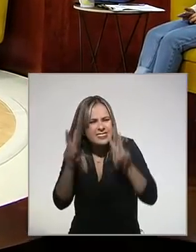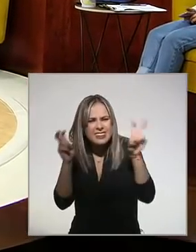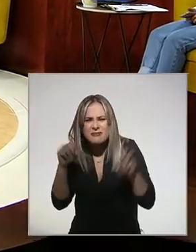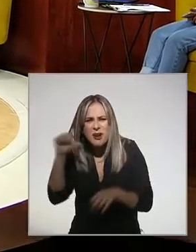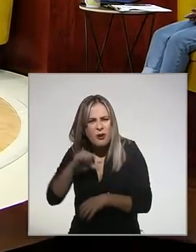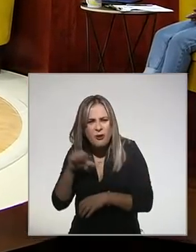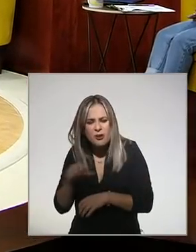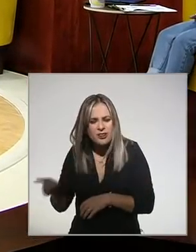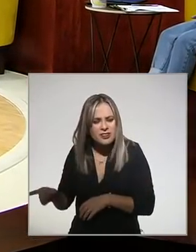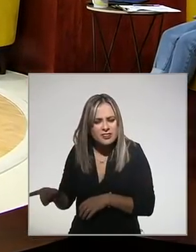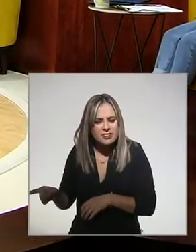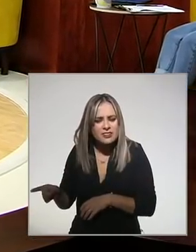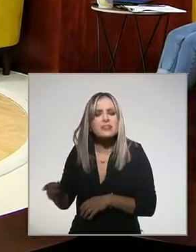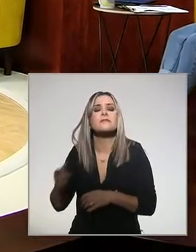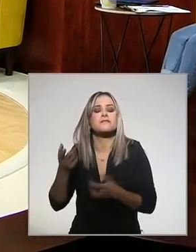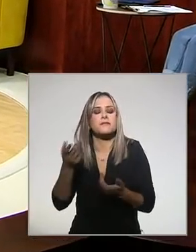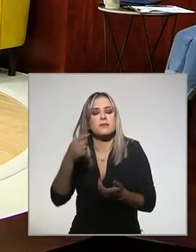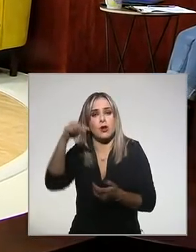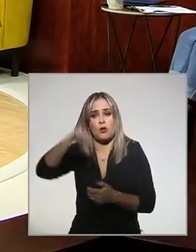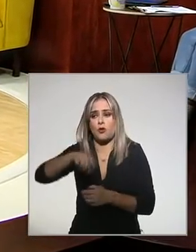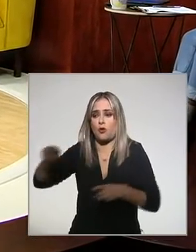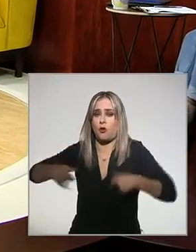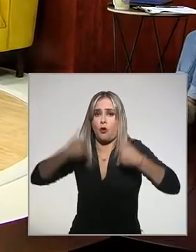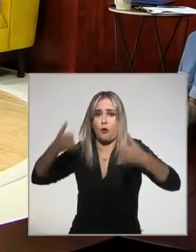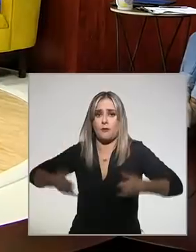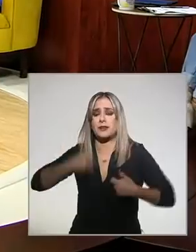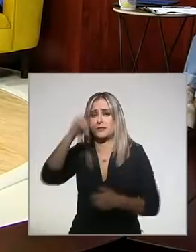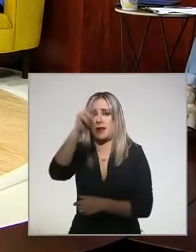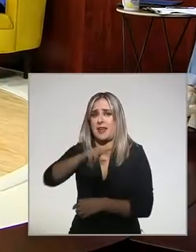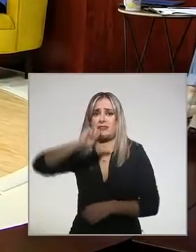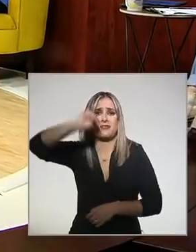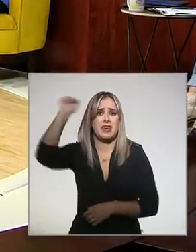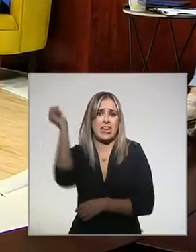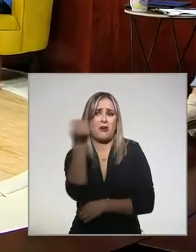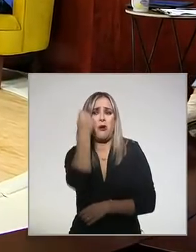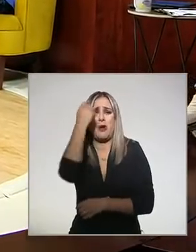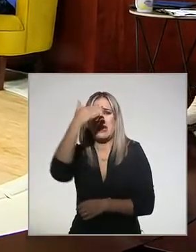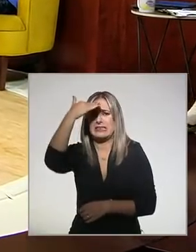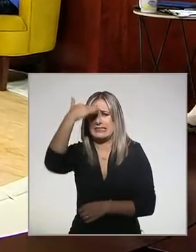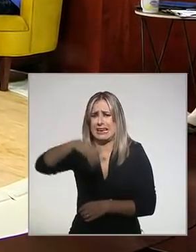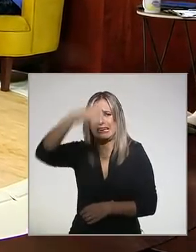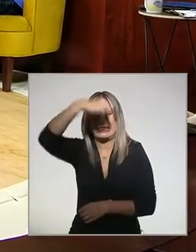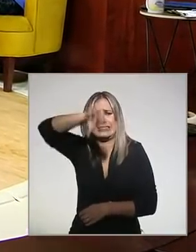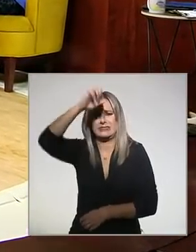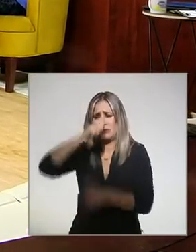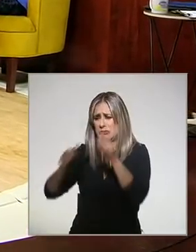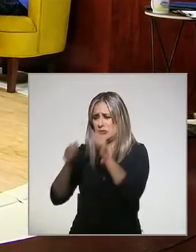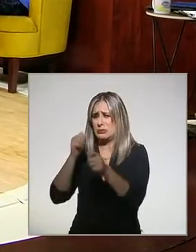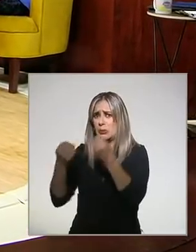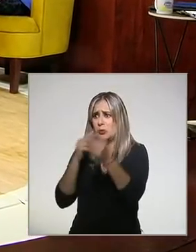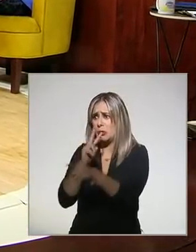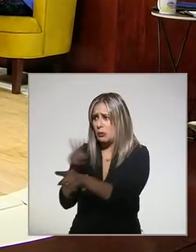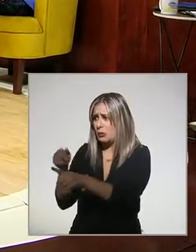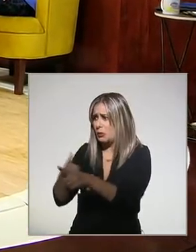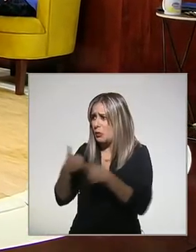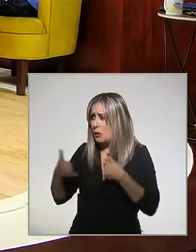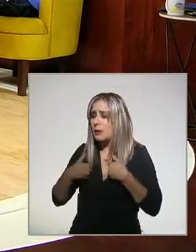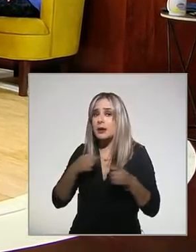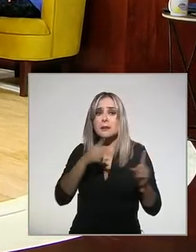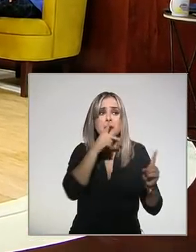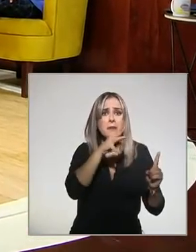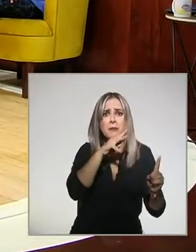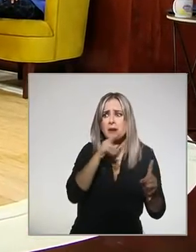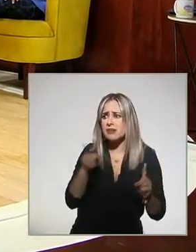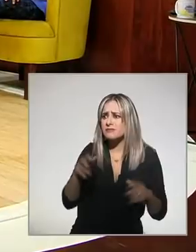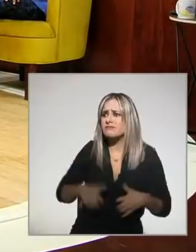que tienen las nuevas generaciones con la tecnología es innegable. Y va en aumento, pero a la vez para muchos papás no es algo tan positivo, también le ven lo